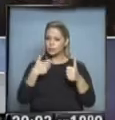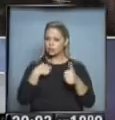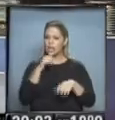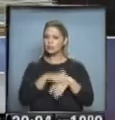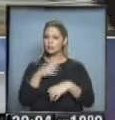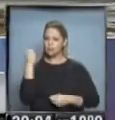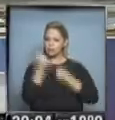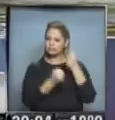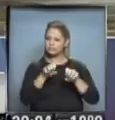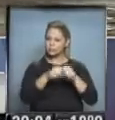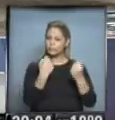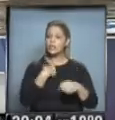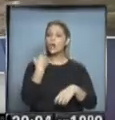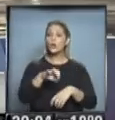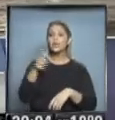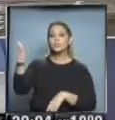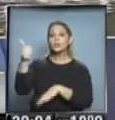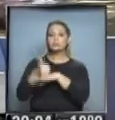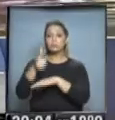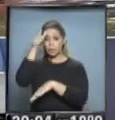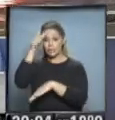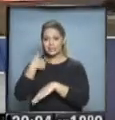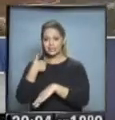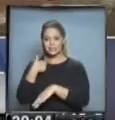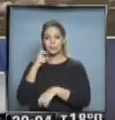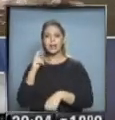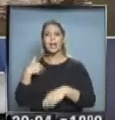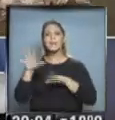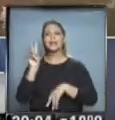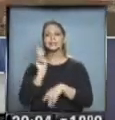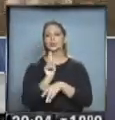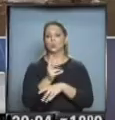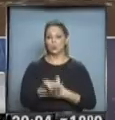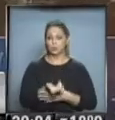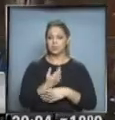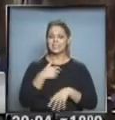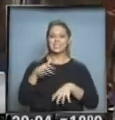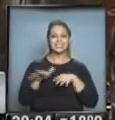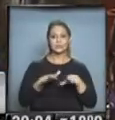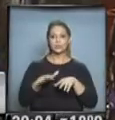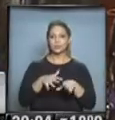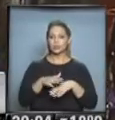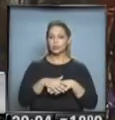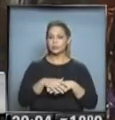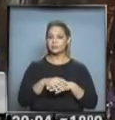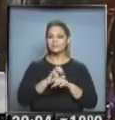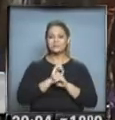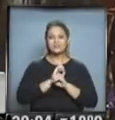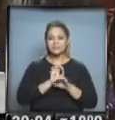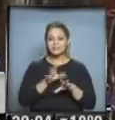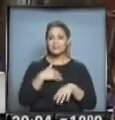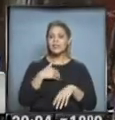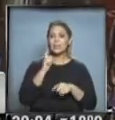destrozos que obligó a la policía a reforzar la seguridad. Situación ahora tanto